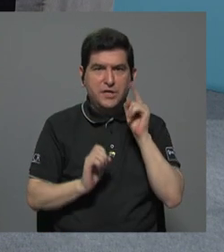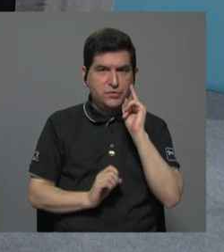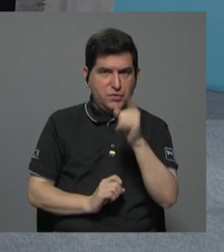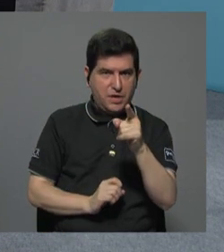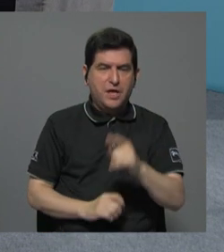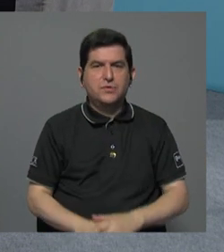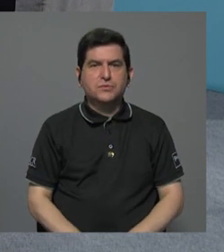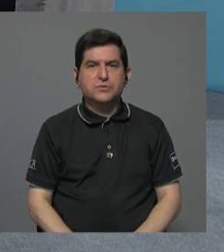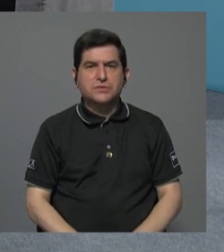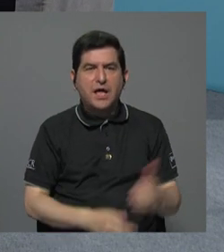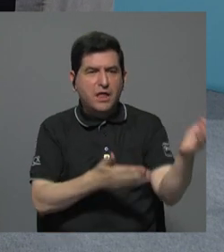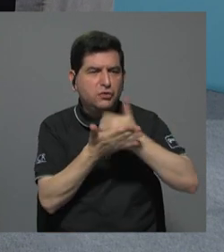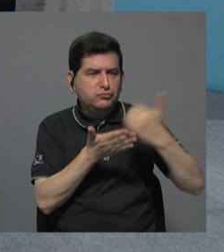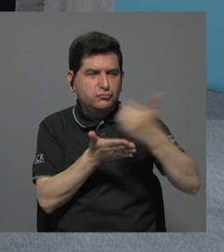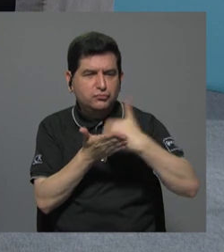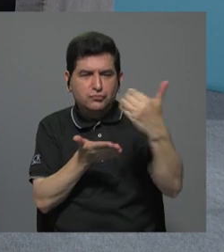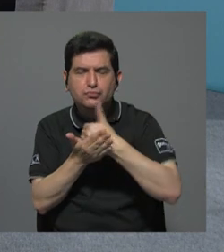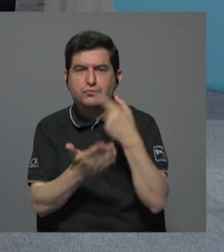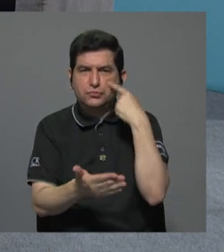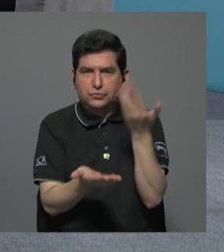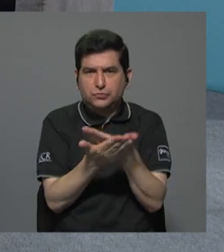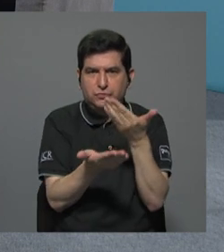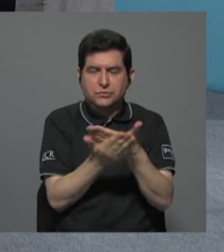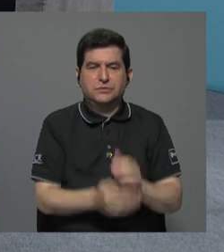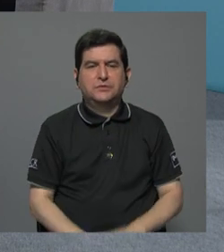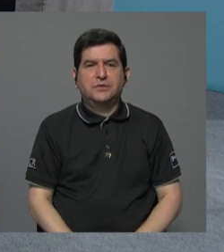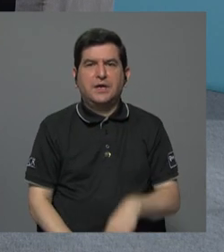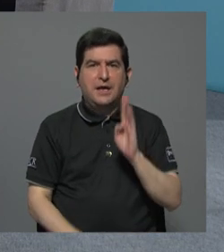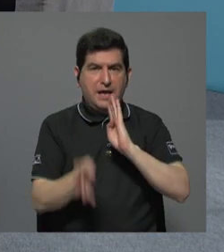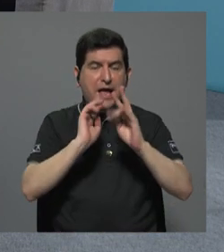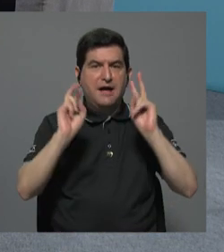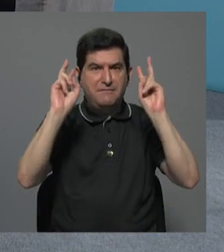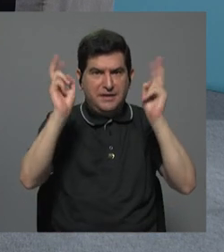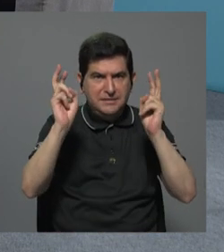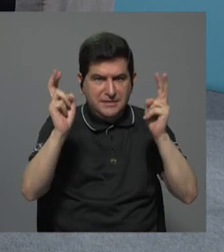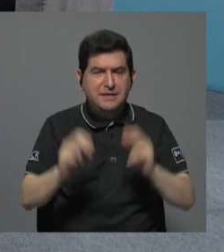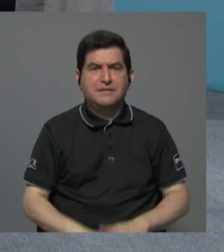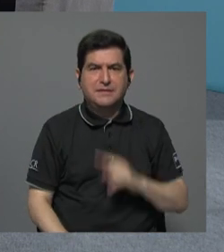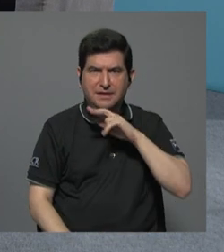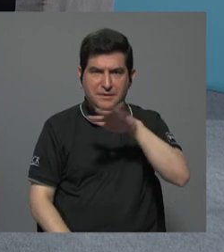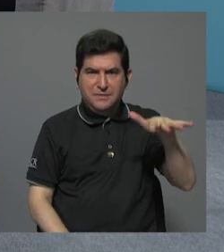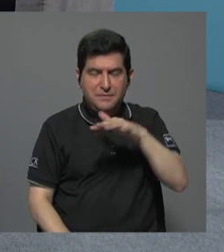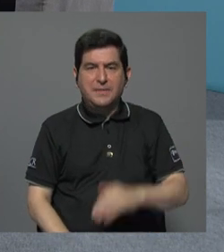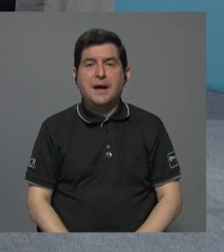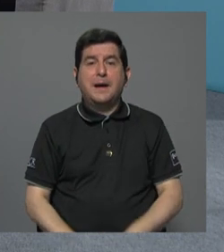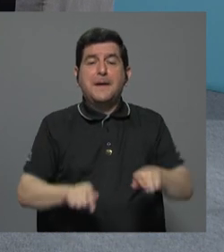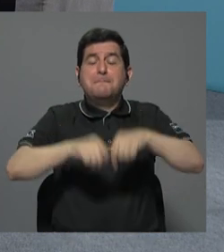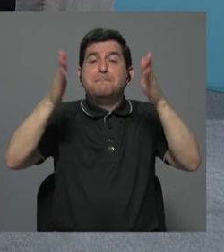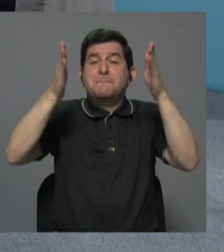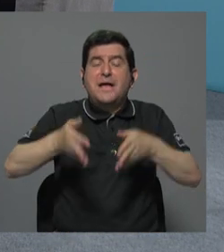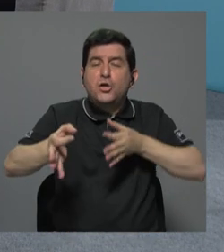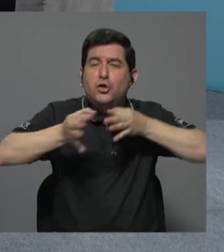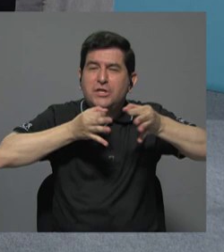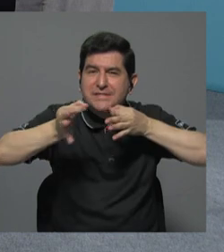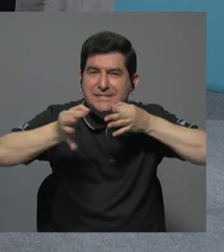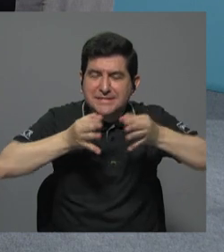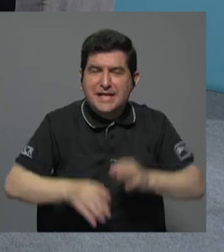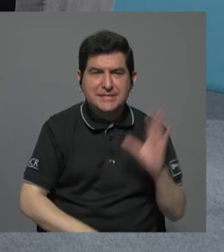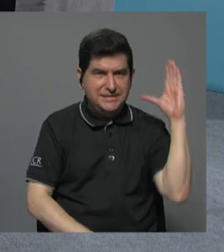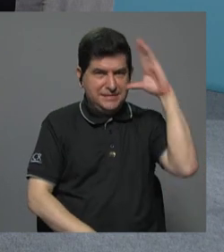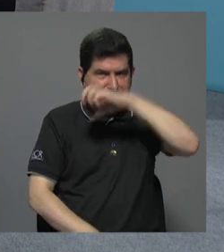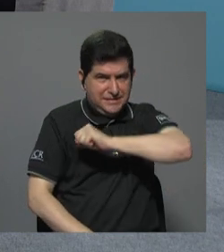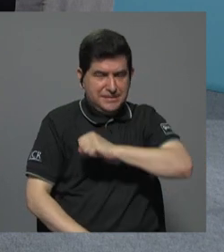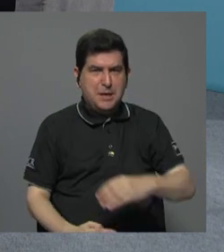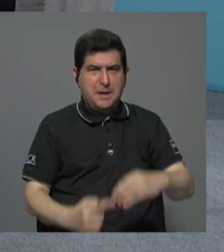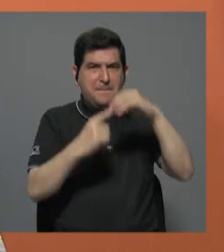lograron recopilar testimonios que hablan sobre esta realidad es un vídeo de los periodistas vamos a explicando un poco lo que detectamos los